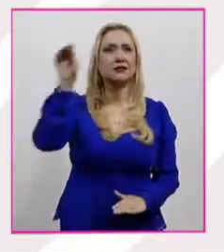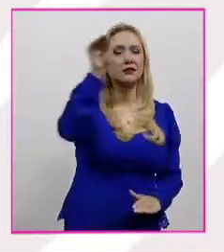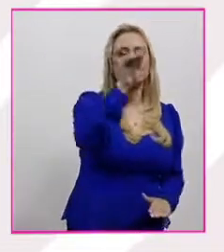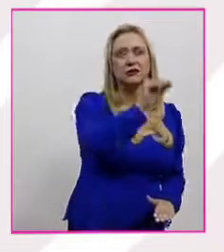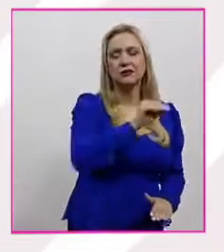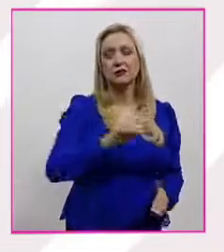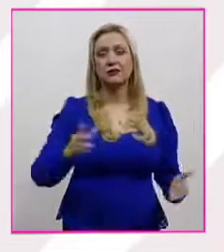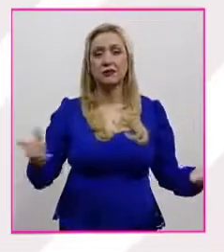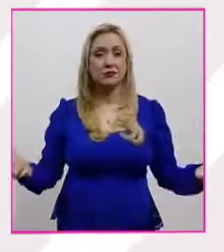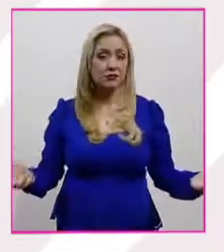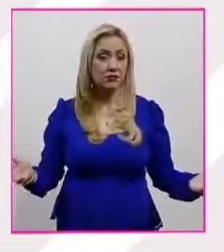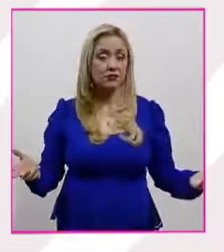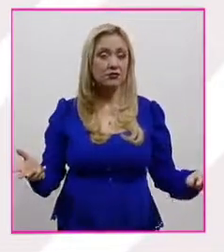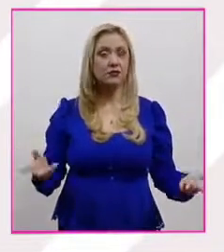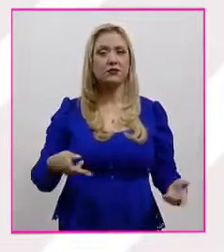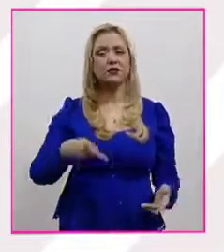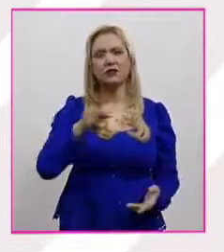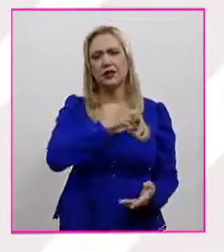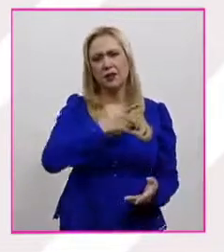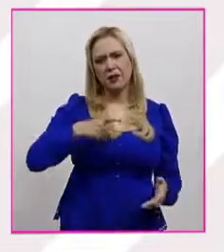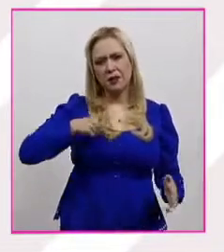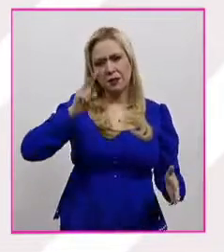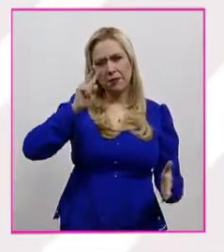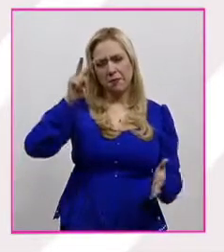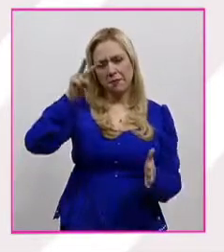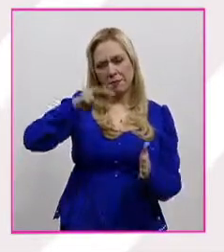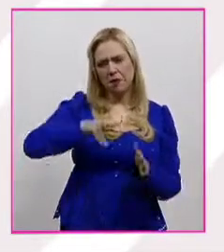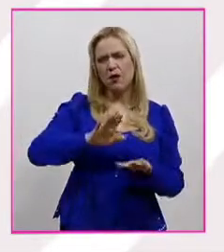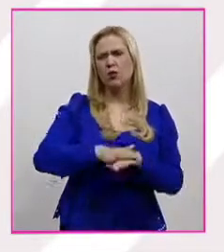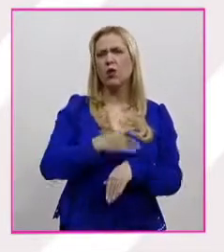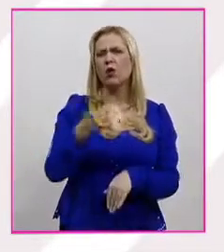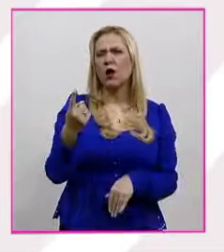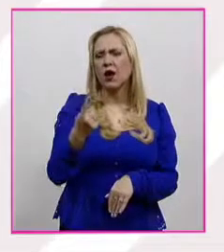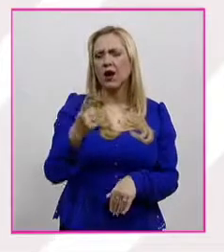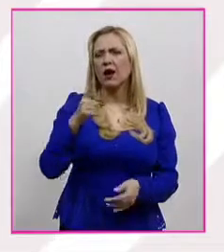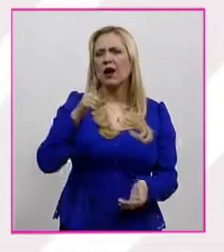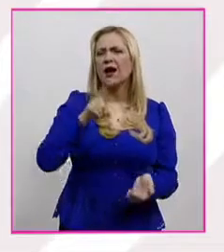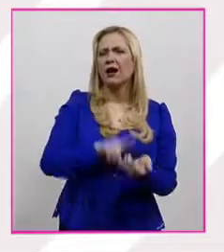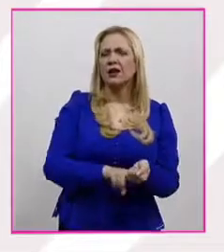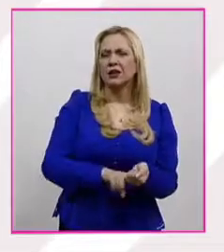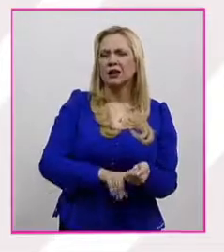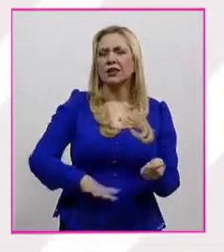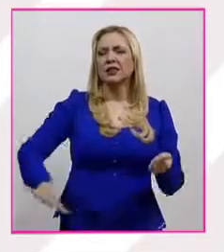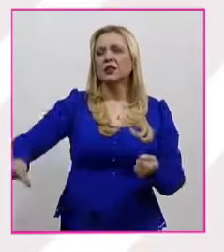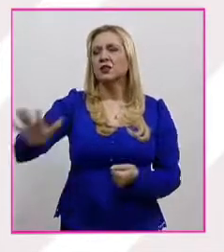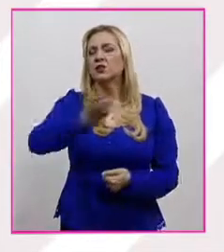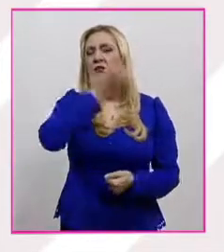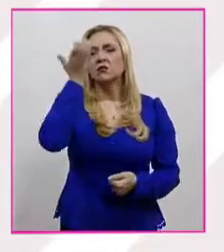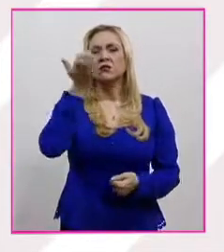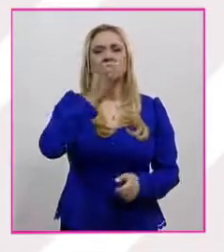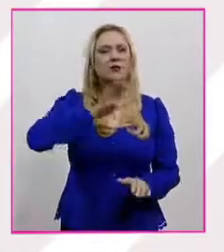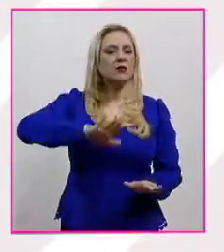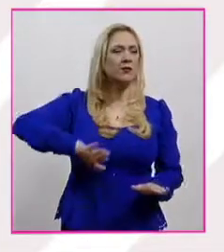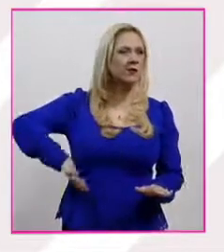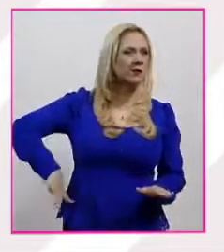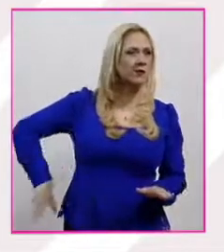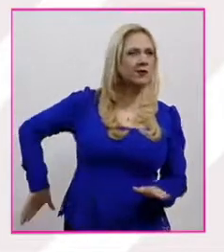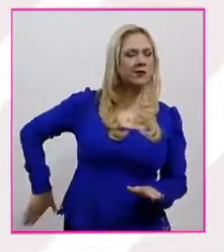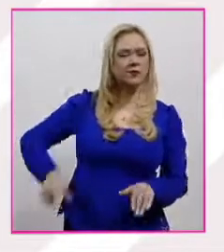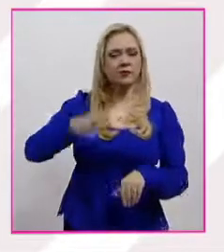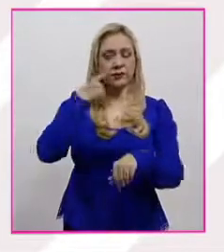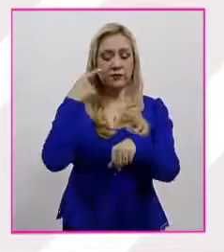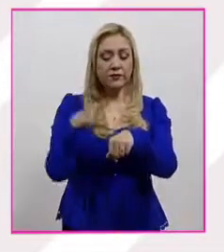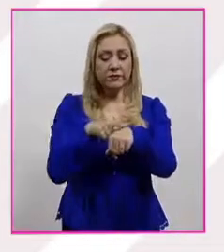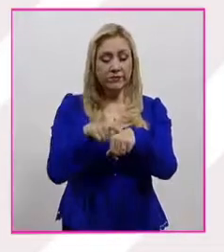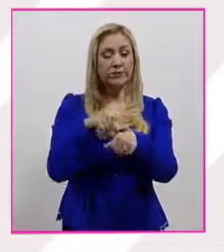de oportunidades pues, la tenemos que leer en una matriz de opresiones, en esta relación de sistemas de opresión donde el racismo es de gran relevancia, ¿no?